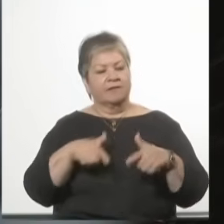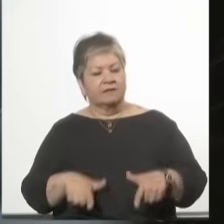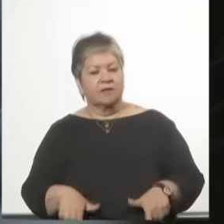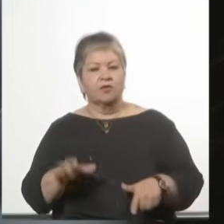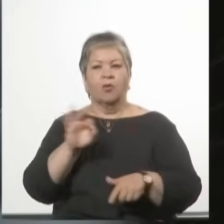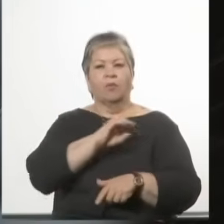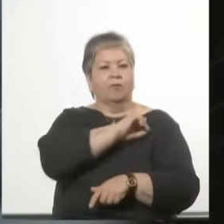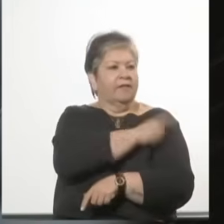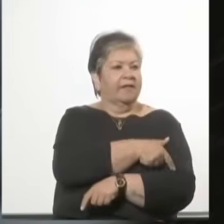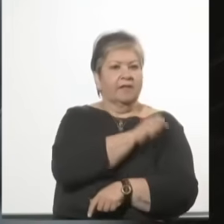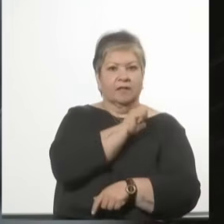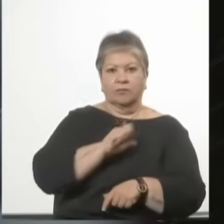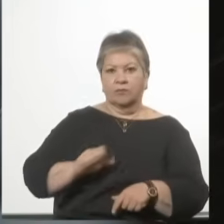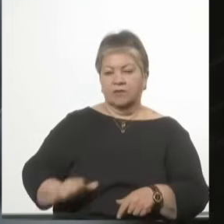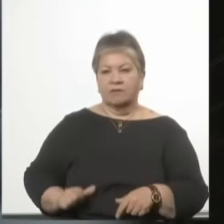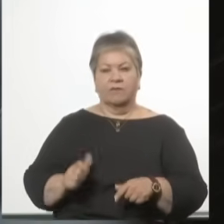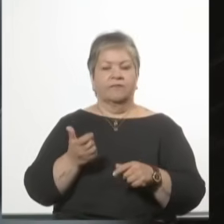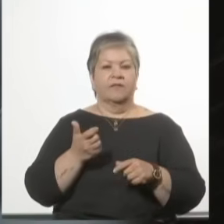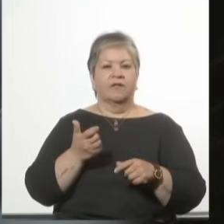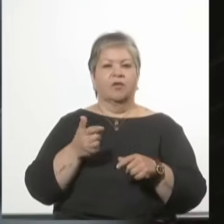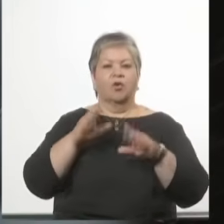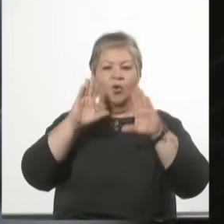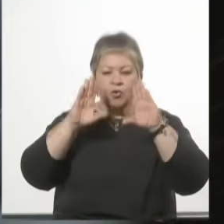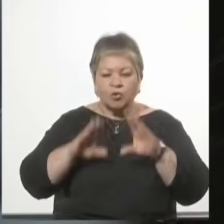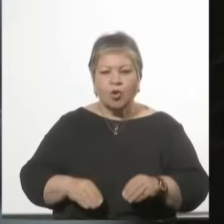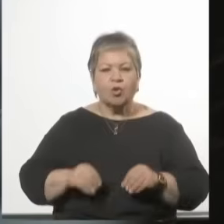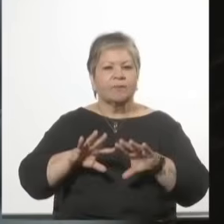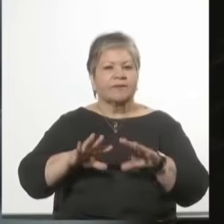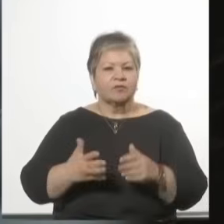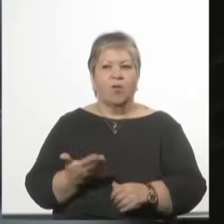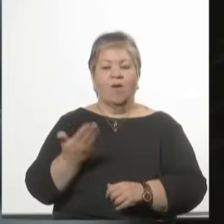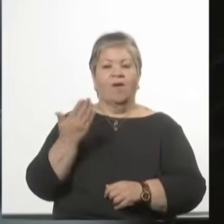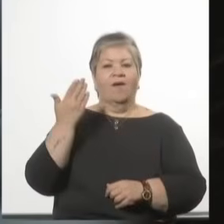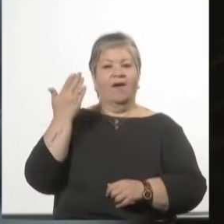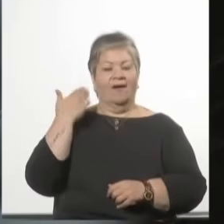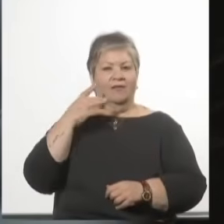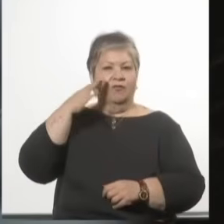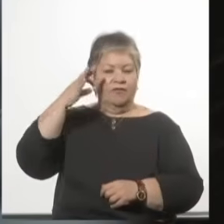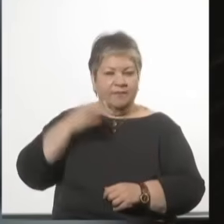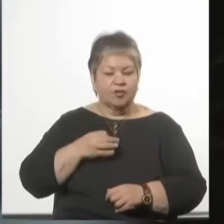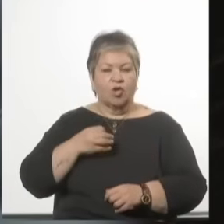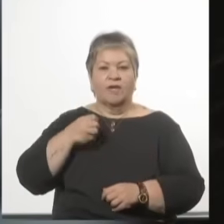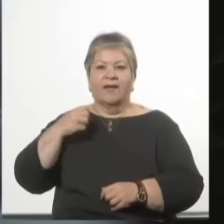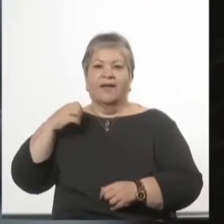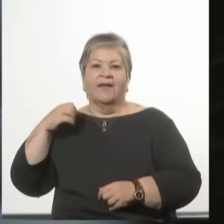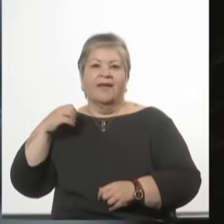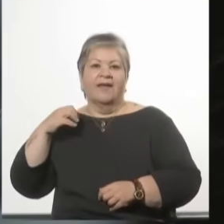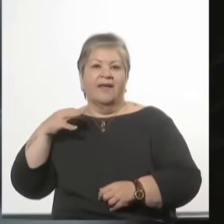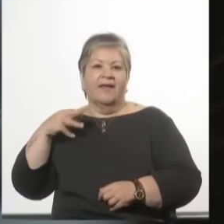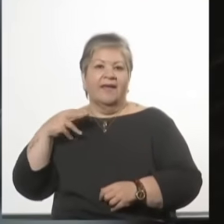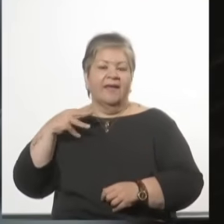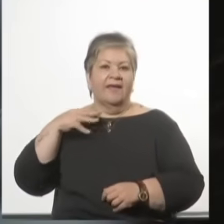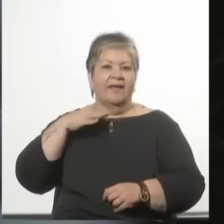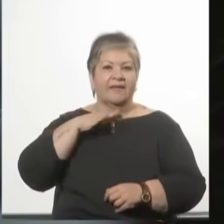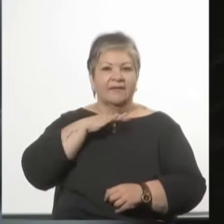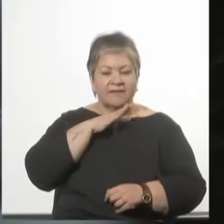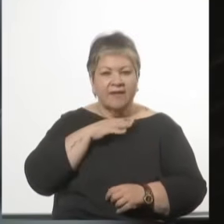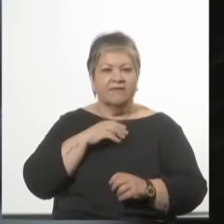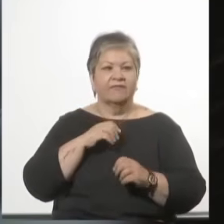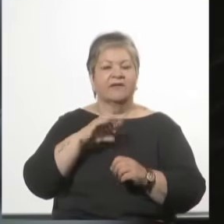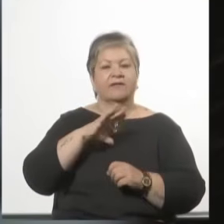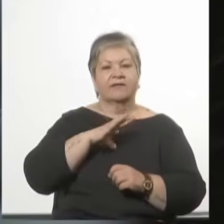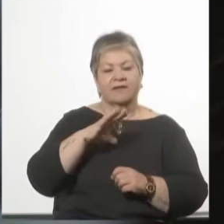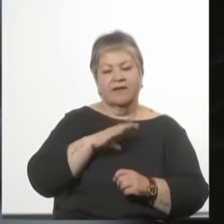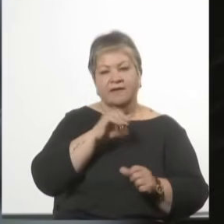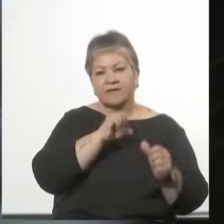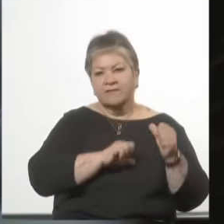la gravedad de los hechos y la confirmación de la estafa a la que hacía víctima, hubiese seguido adelante con el contrato como